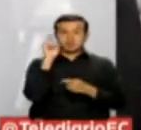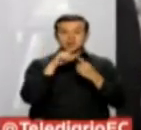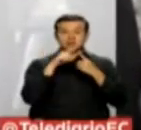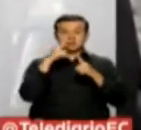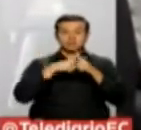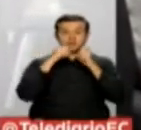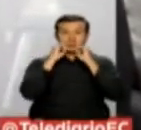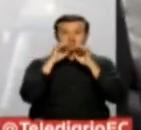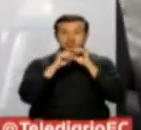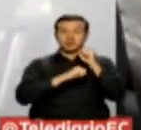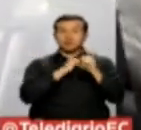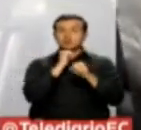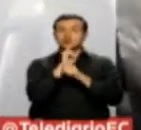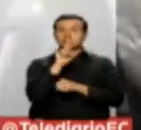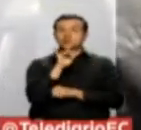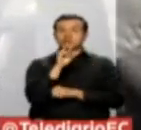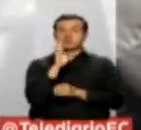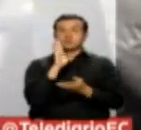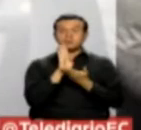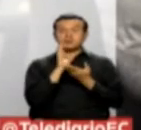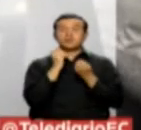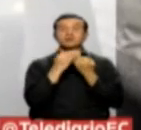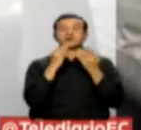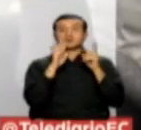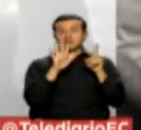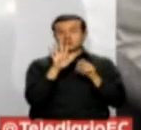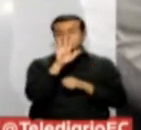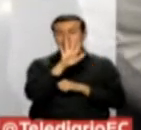de 2018, el BIES desembolsó